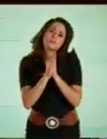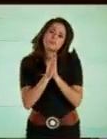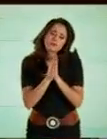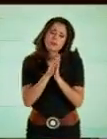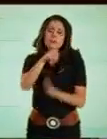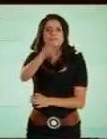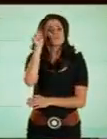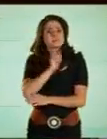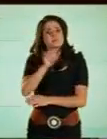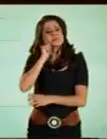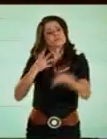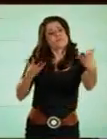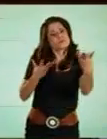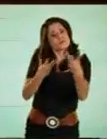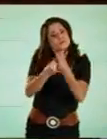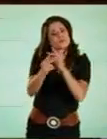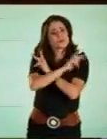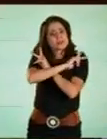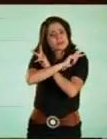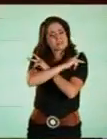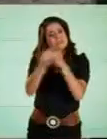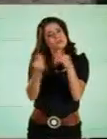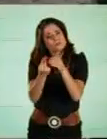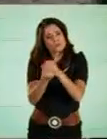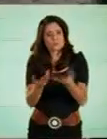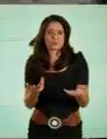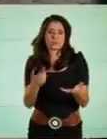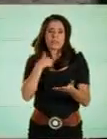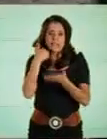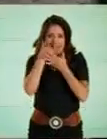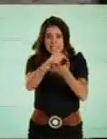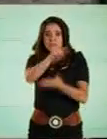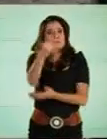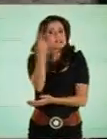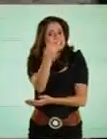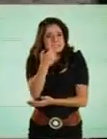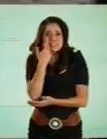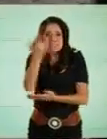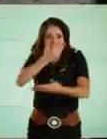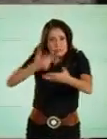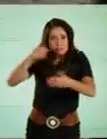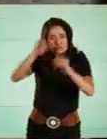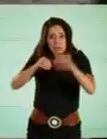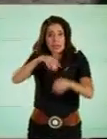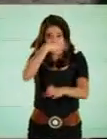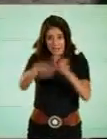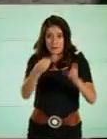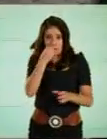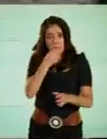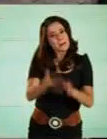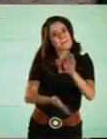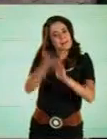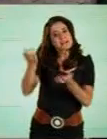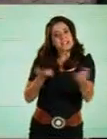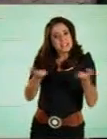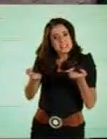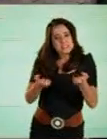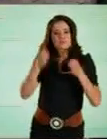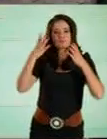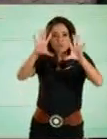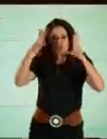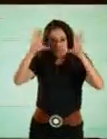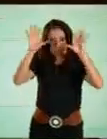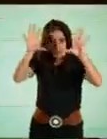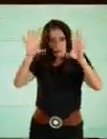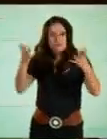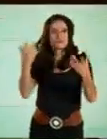porfa. Siempre pasamos el verano juntas. Es más, te ayudo en lo que necesites. Acabando de comer, vamos a practicar esos